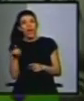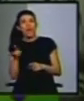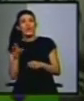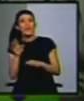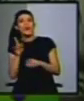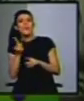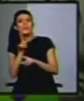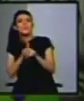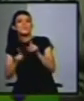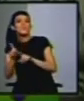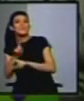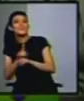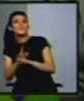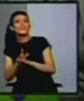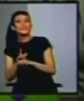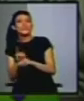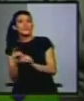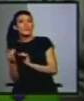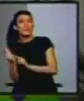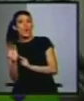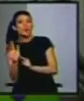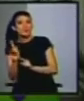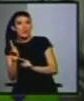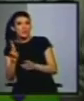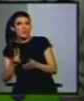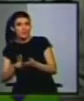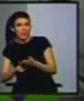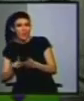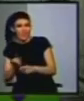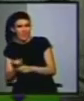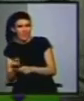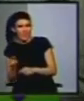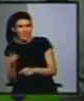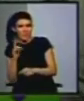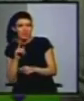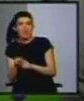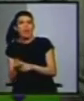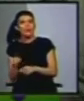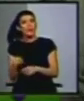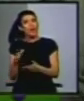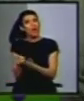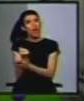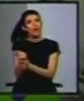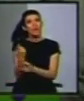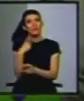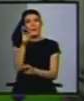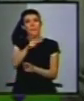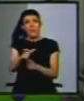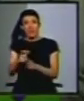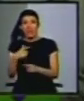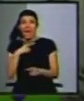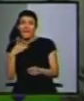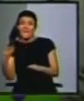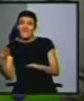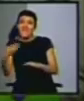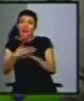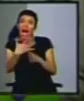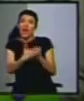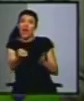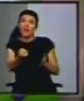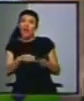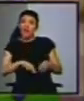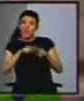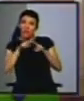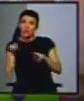simulación tenía lugar y era eficaz porque las veces que los interesados querían ir a cobrar estos intereses, se